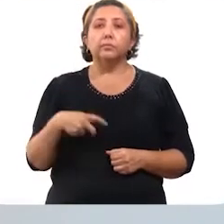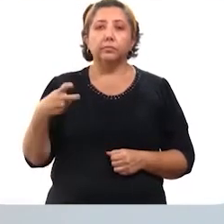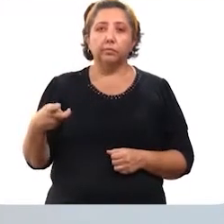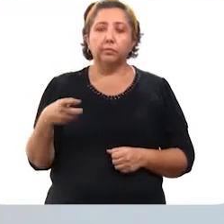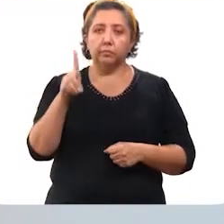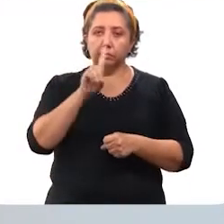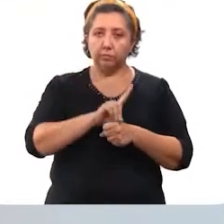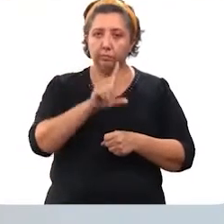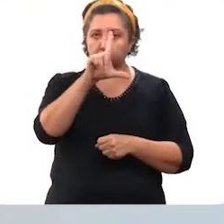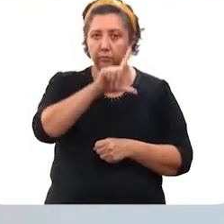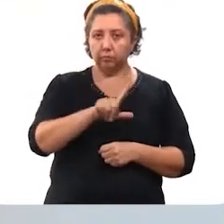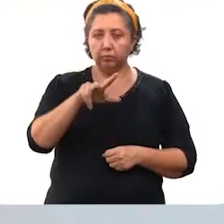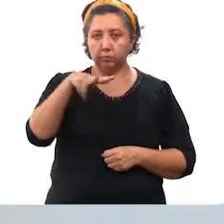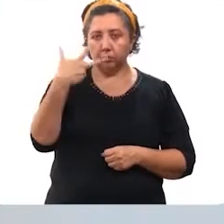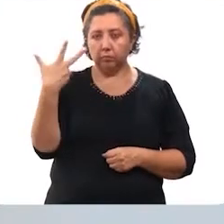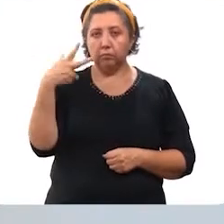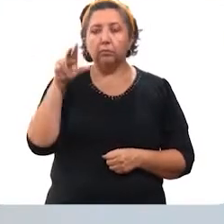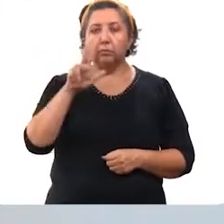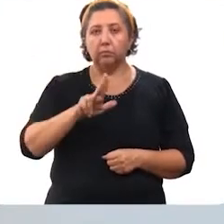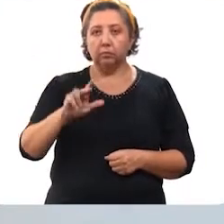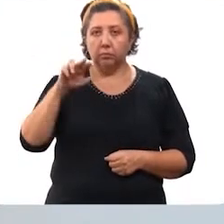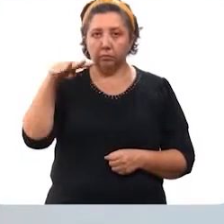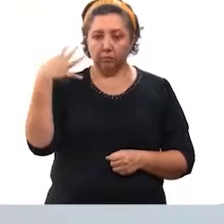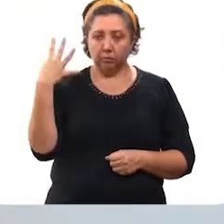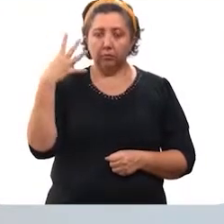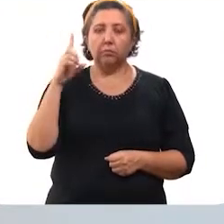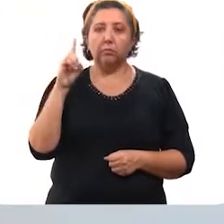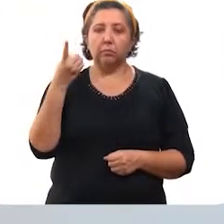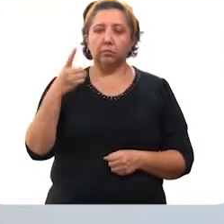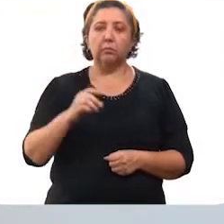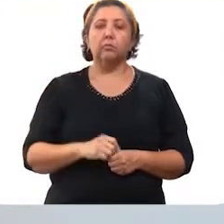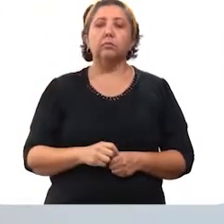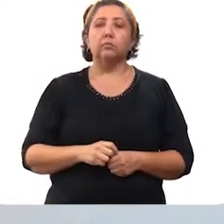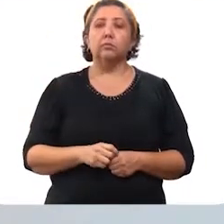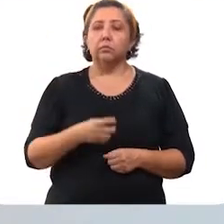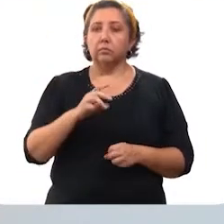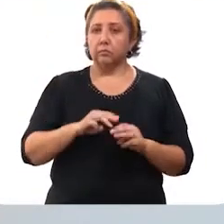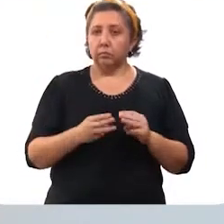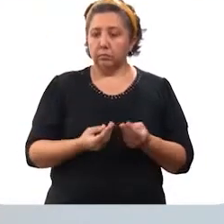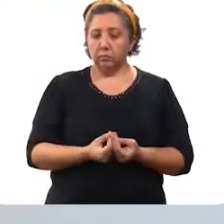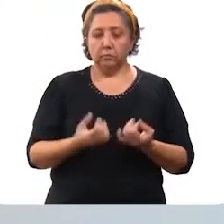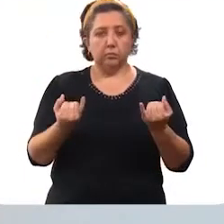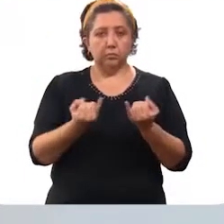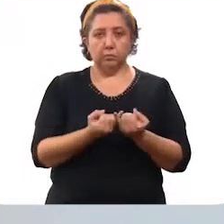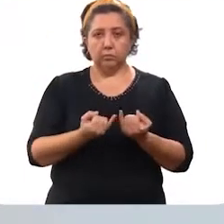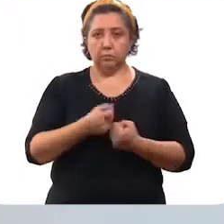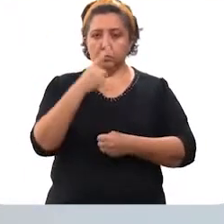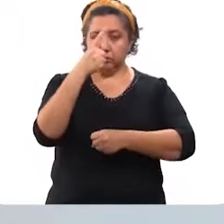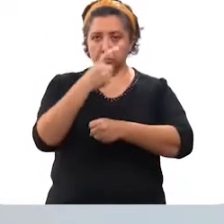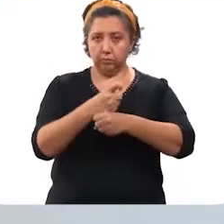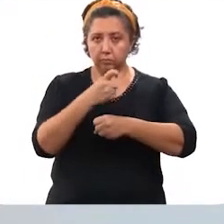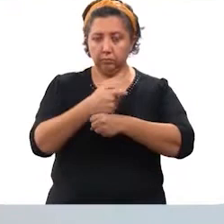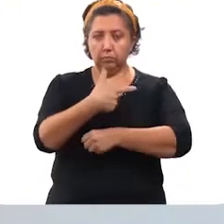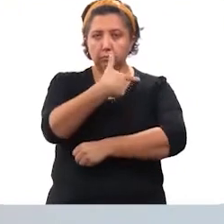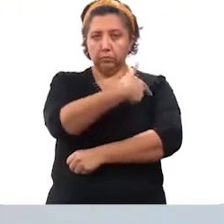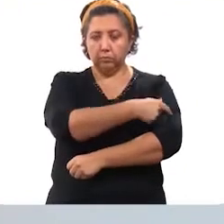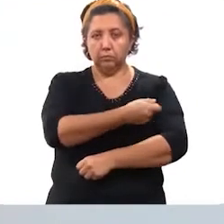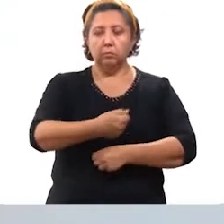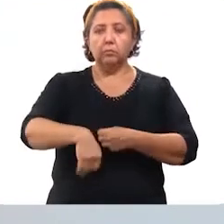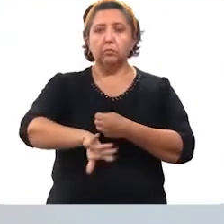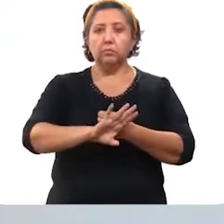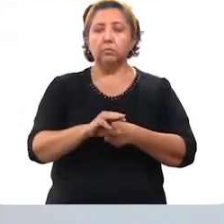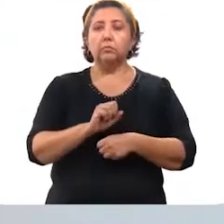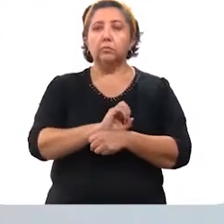los días lunes 13 y martes 14 de diciembre se aplicará de manera simultánea la primera dosis de la vacuna contra